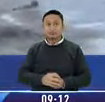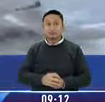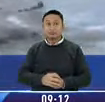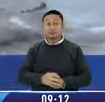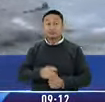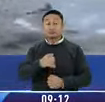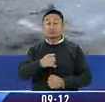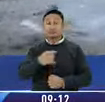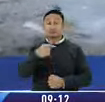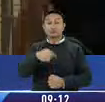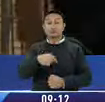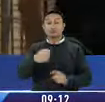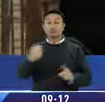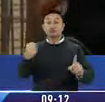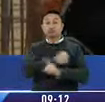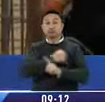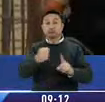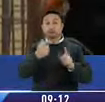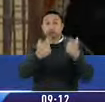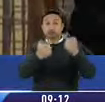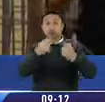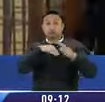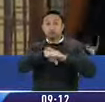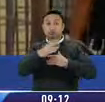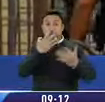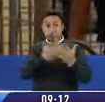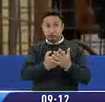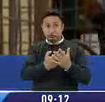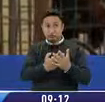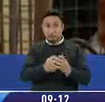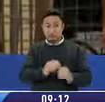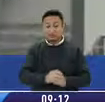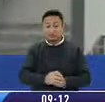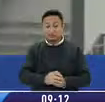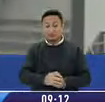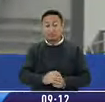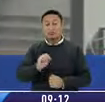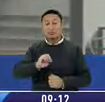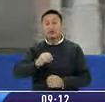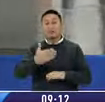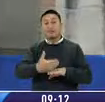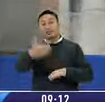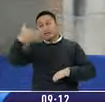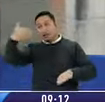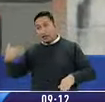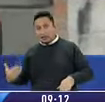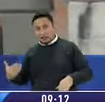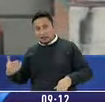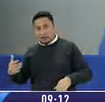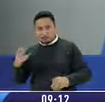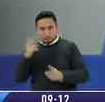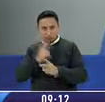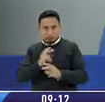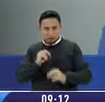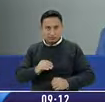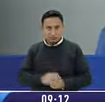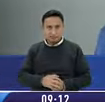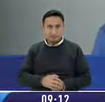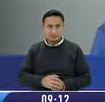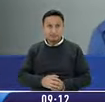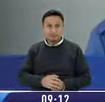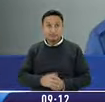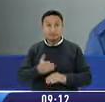violencia registrada en las cárceles del país pudo haberse evitado, pues ya existían alertas. Lo que se